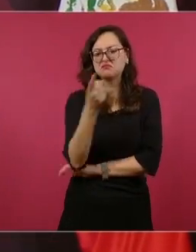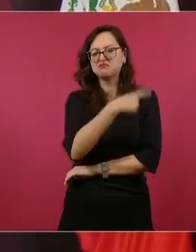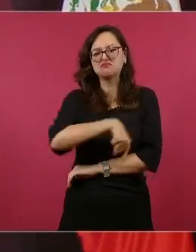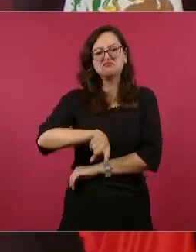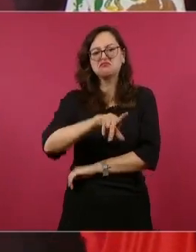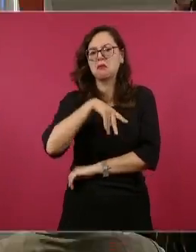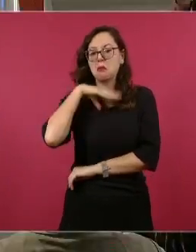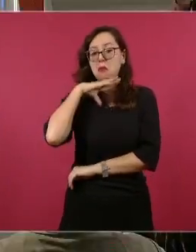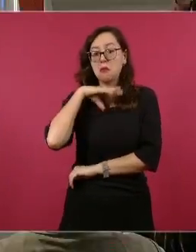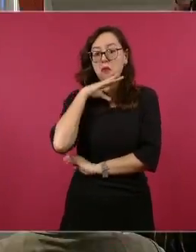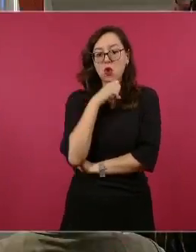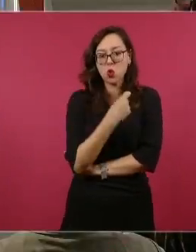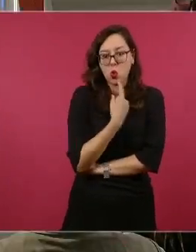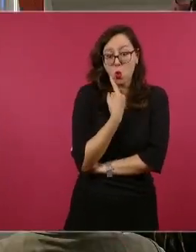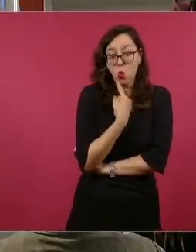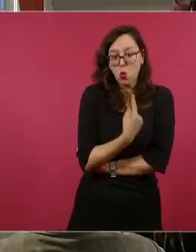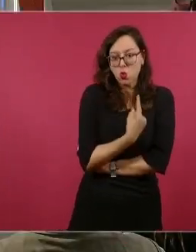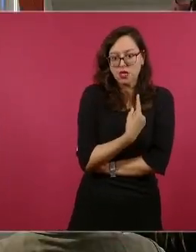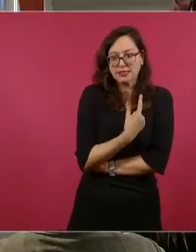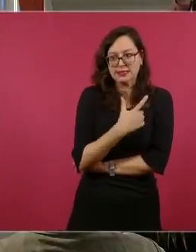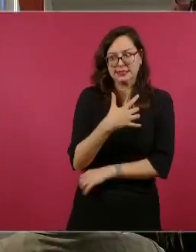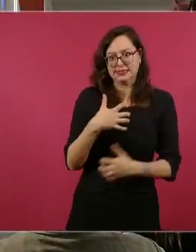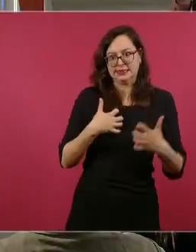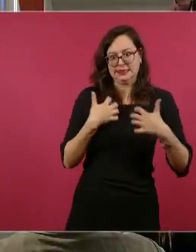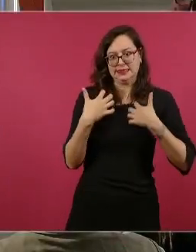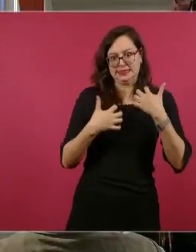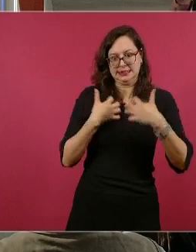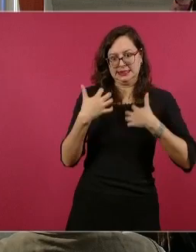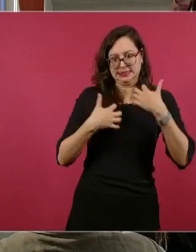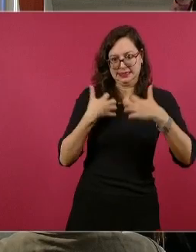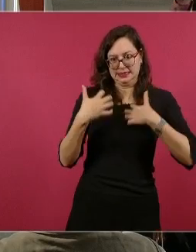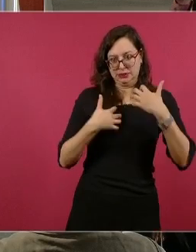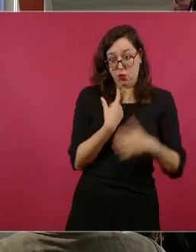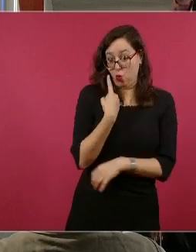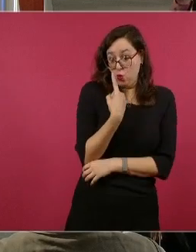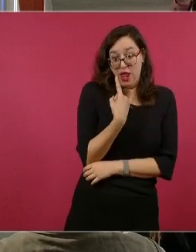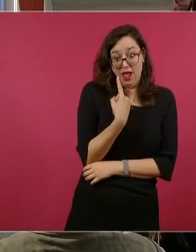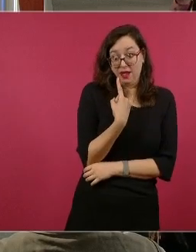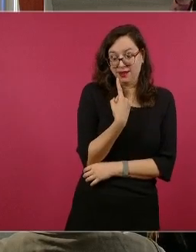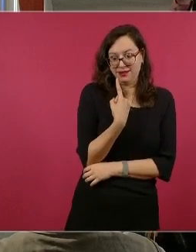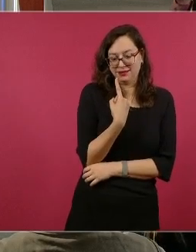además no se dan cuenta, porque son